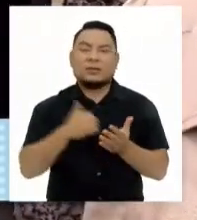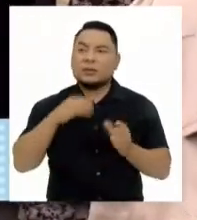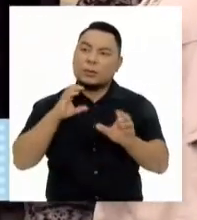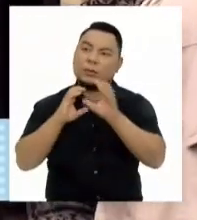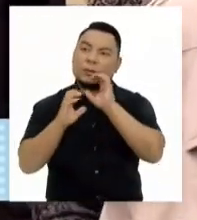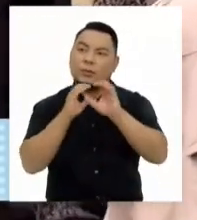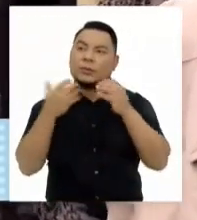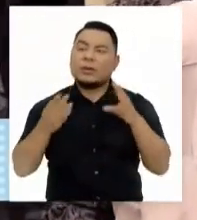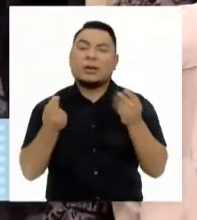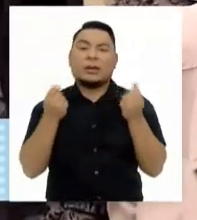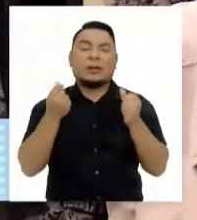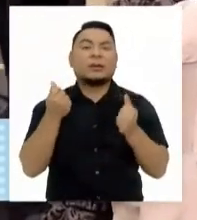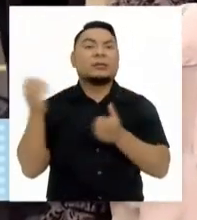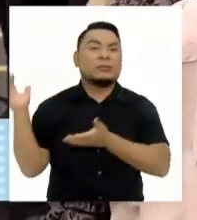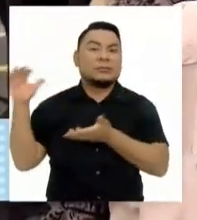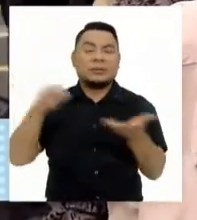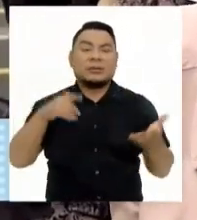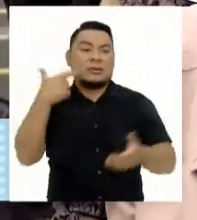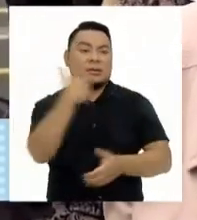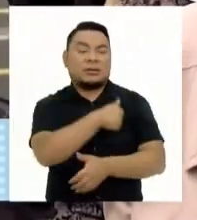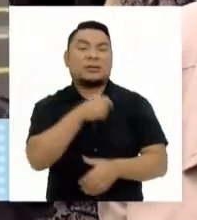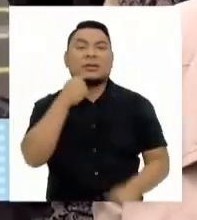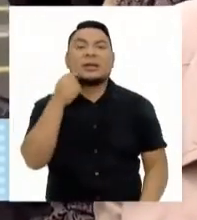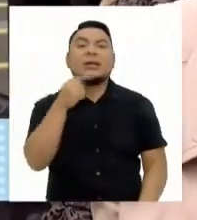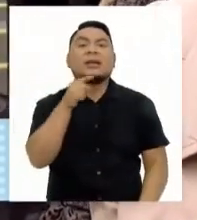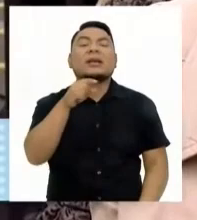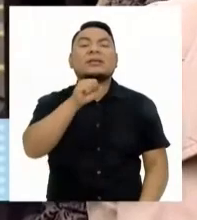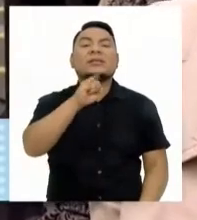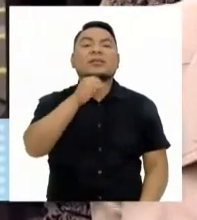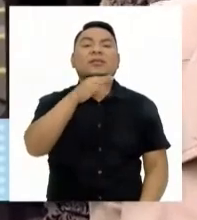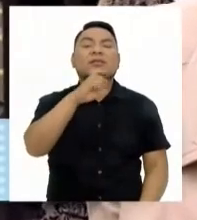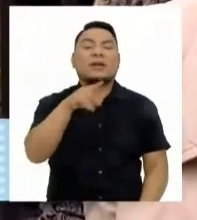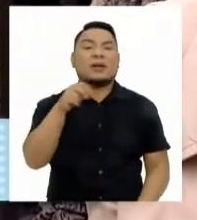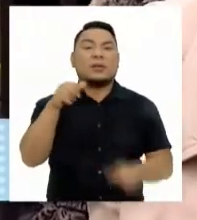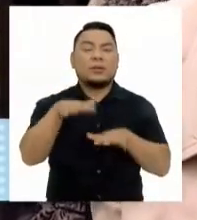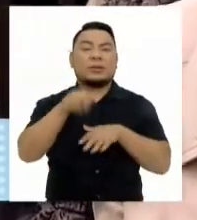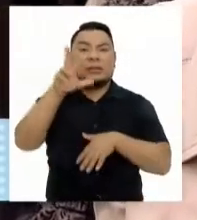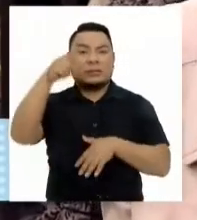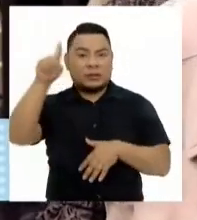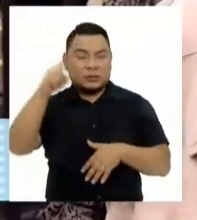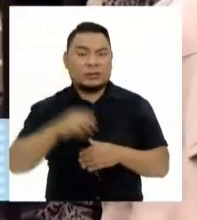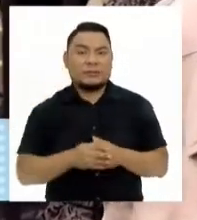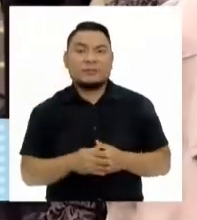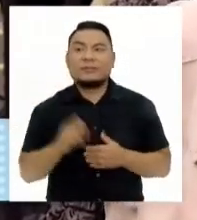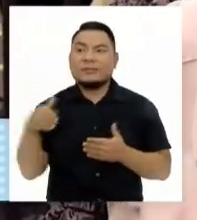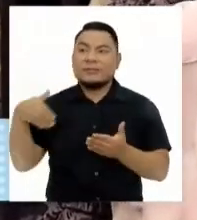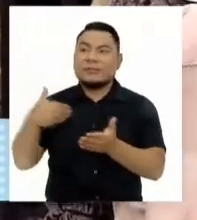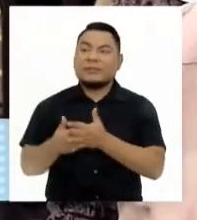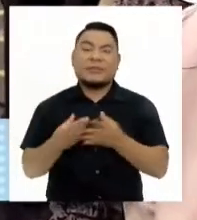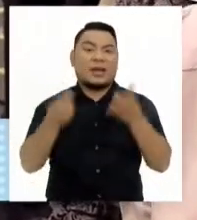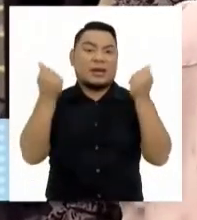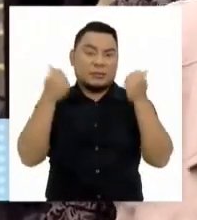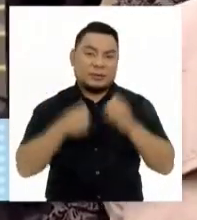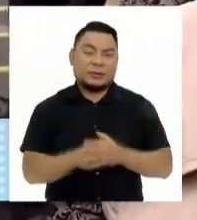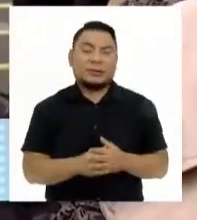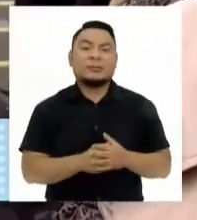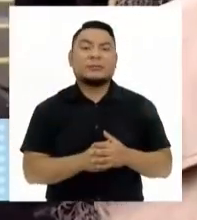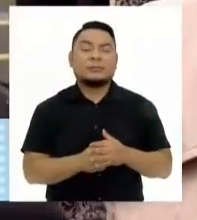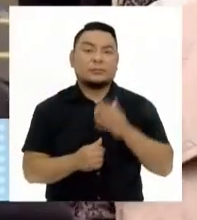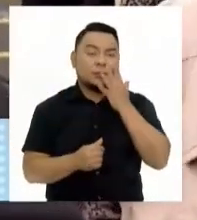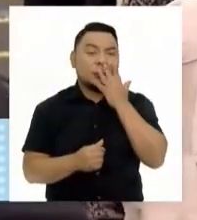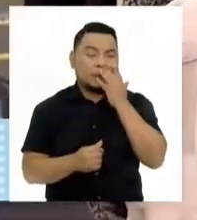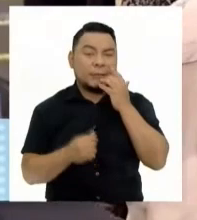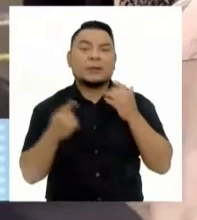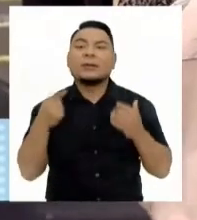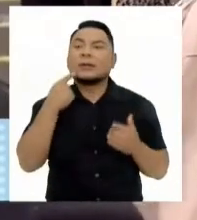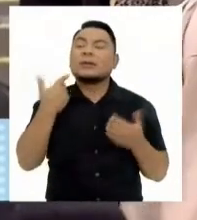conversando para que se agilice la llegada de las vacunas Sinopharm de julio, que son 3 millones, que lleguen lo más pronto posible, ¿no? ¿Con eso podríamos